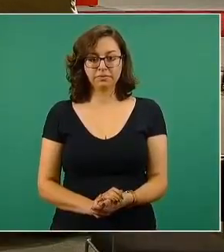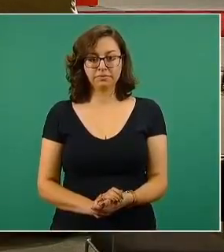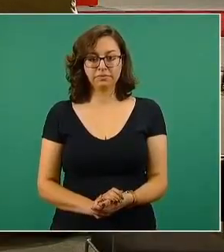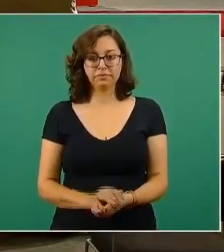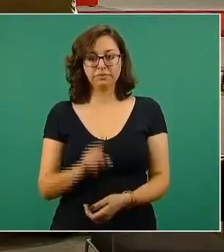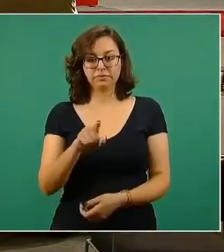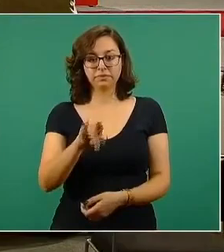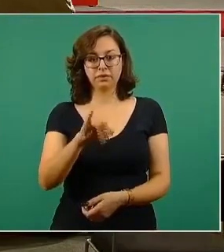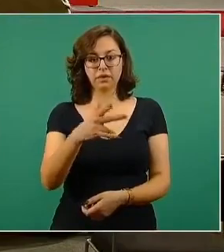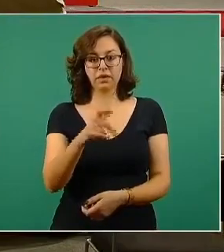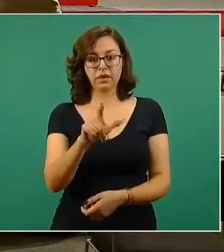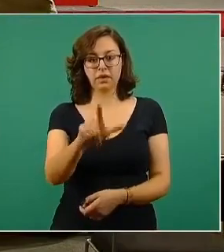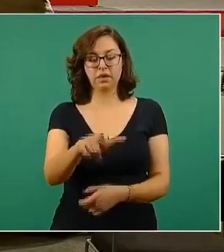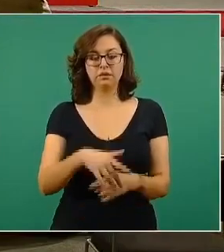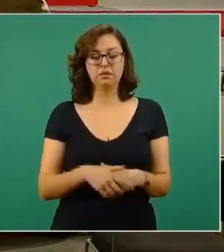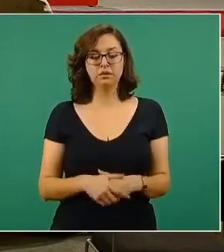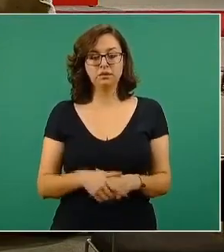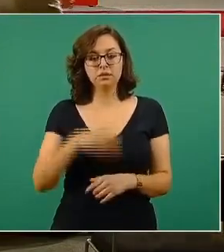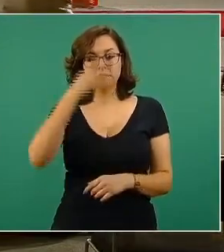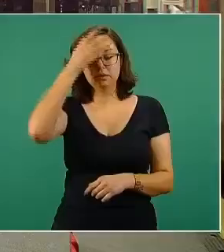Miguel Recot, por favor.